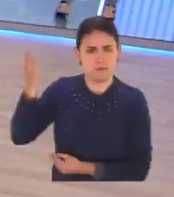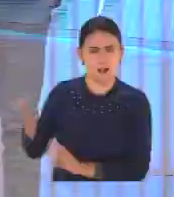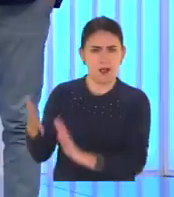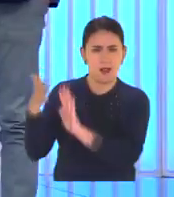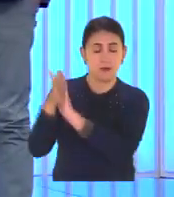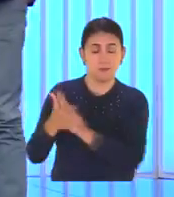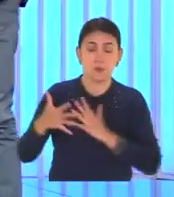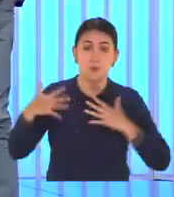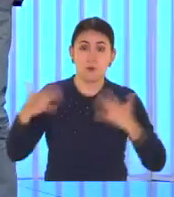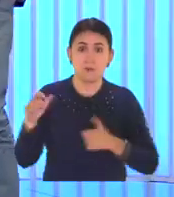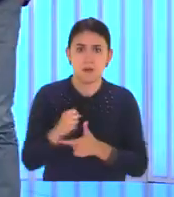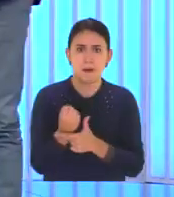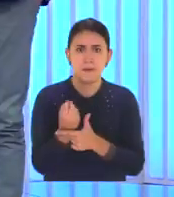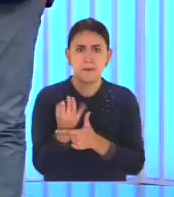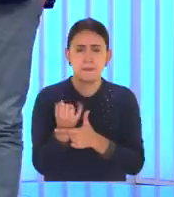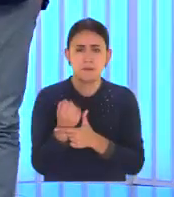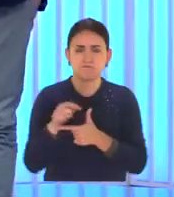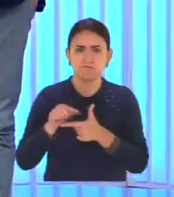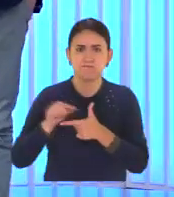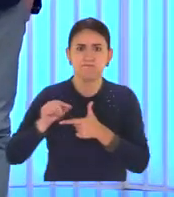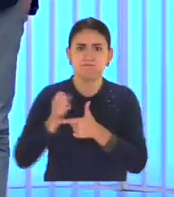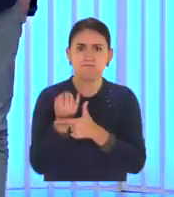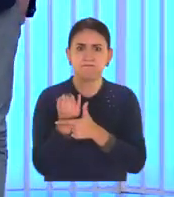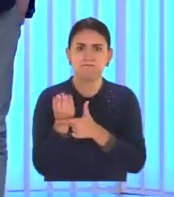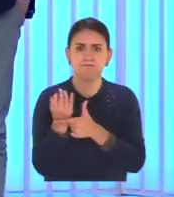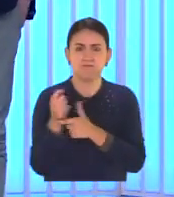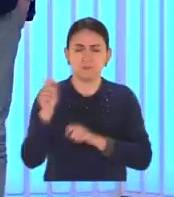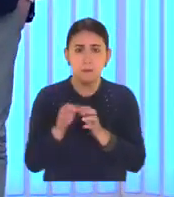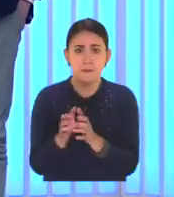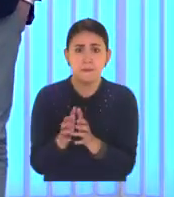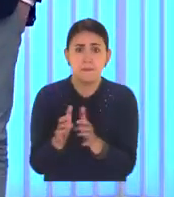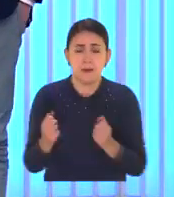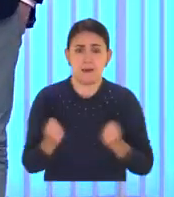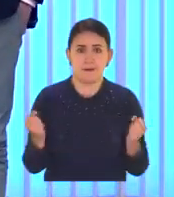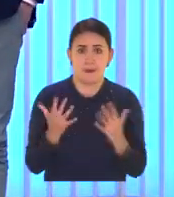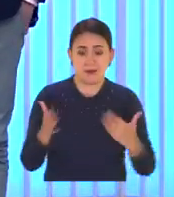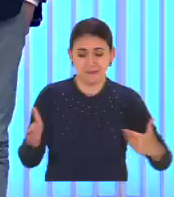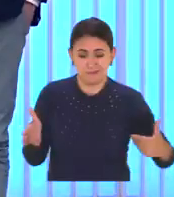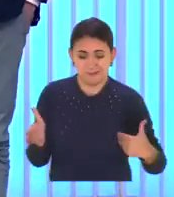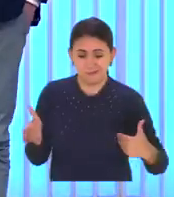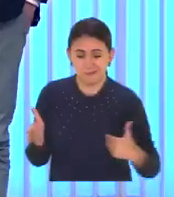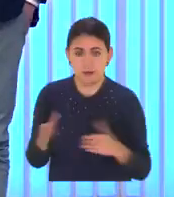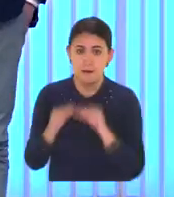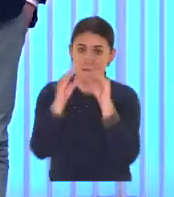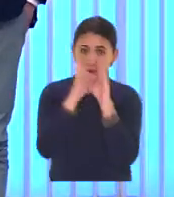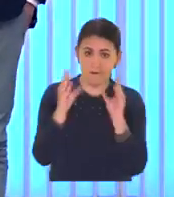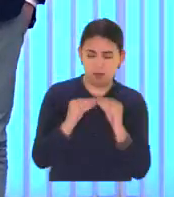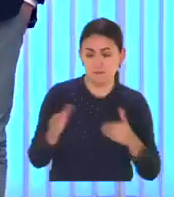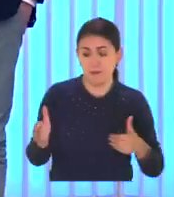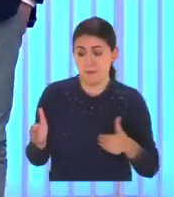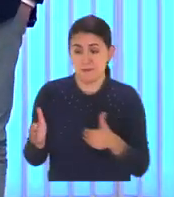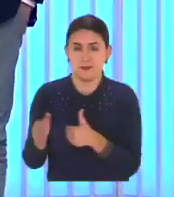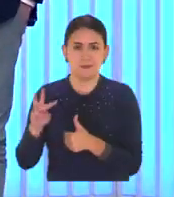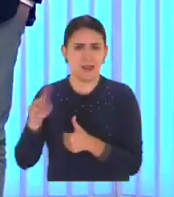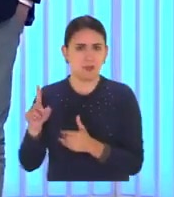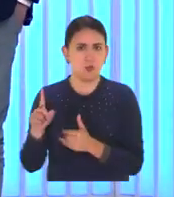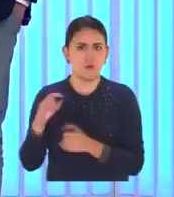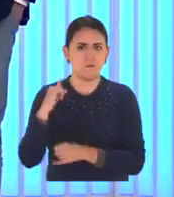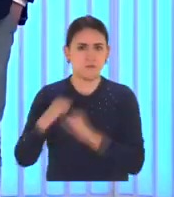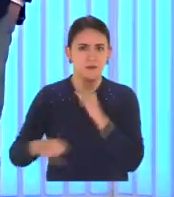Las cifras de estas personas siguen en aumento y preocupa además a las autoridades. Las dos fechas que se aproximan, Navidad y fin de año. Ya